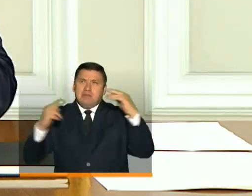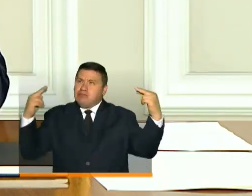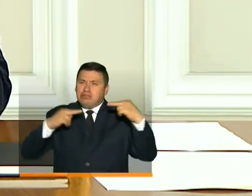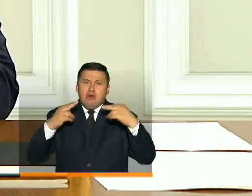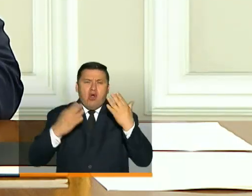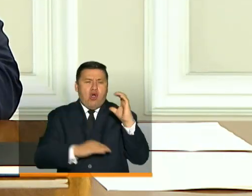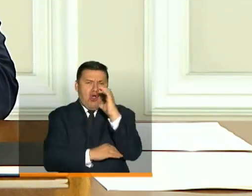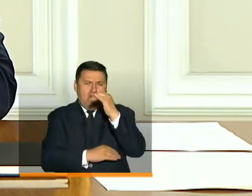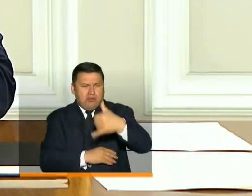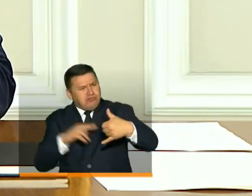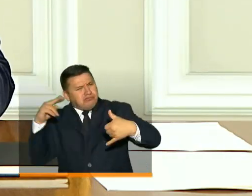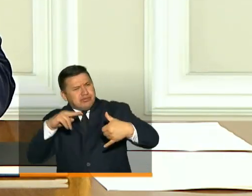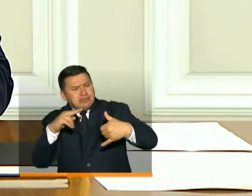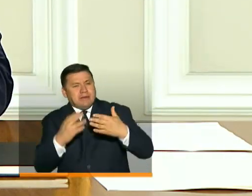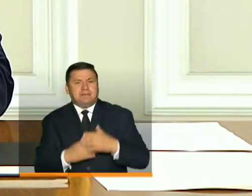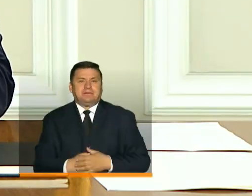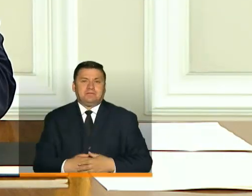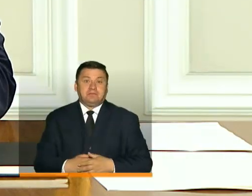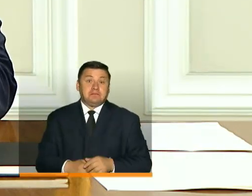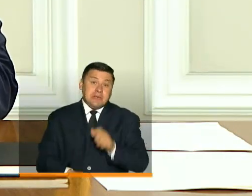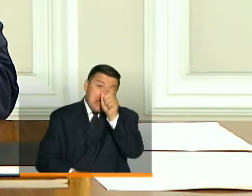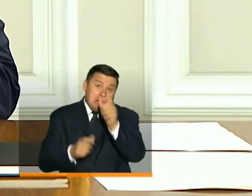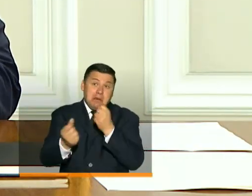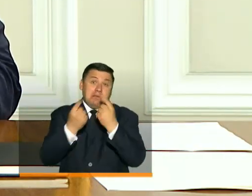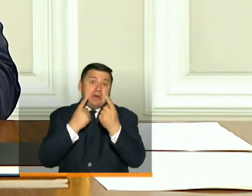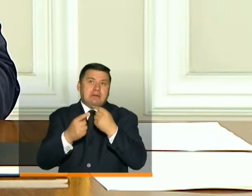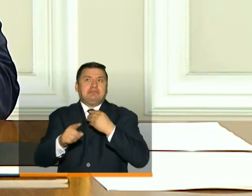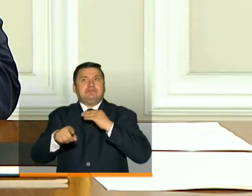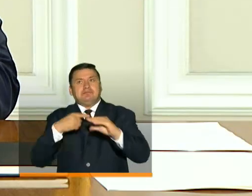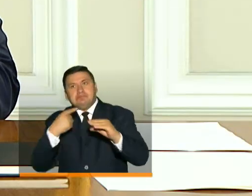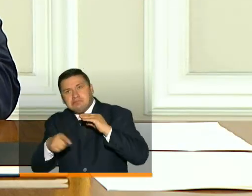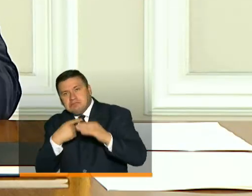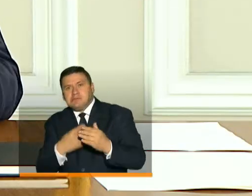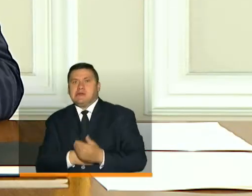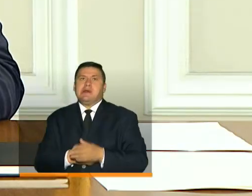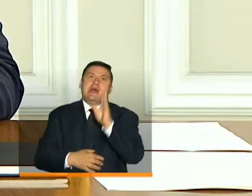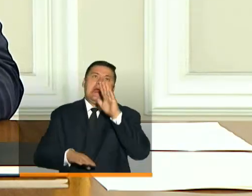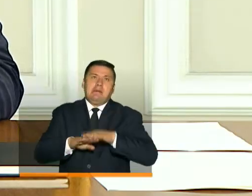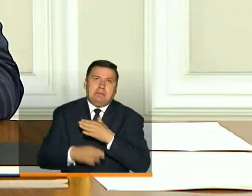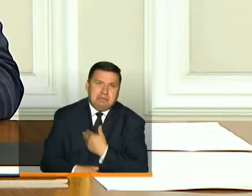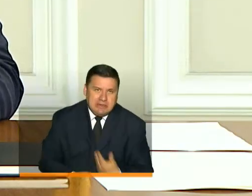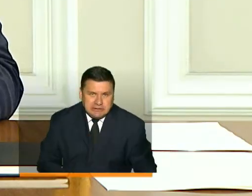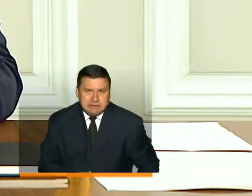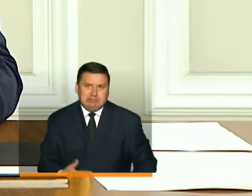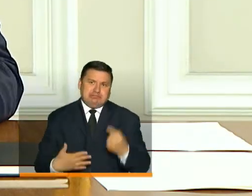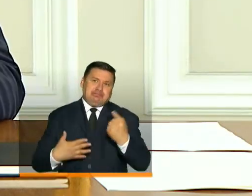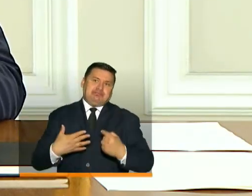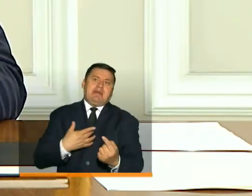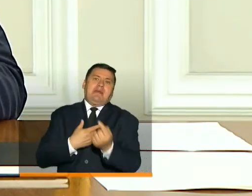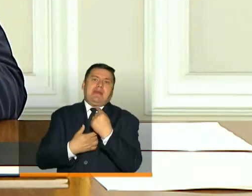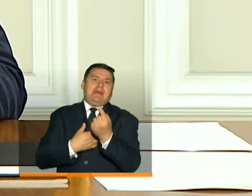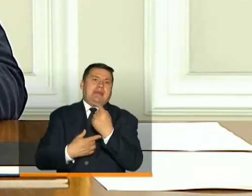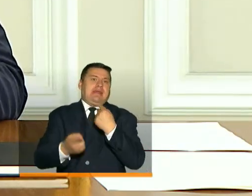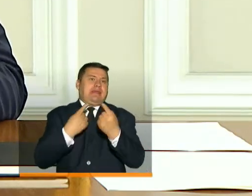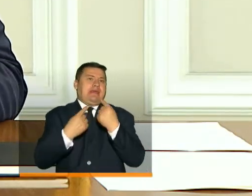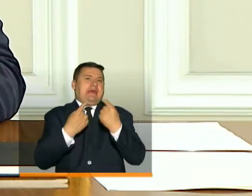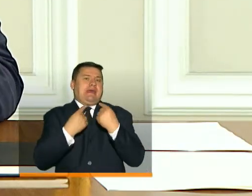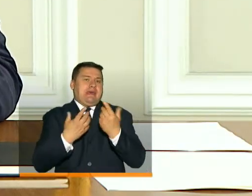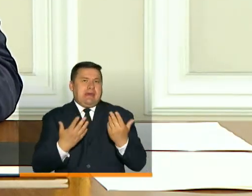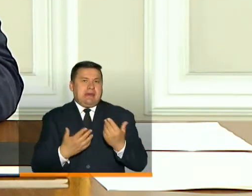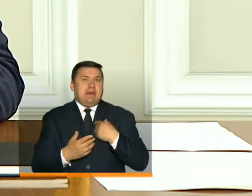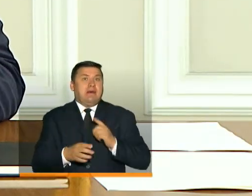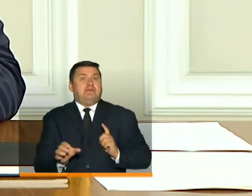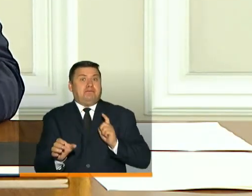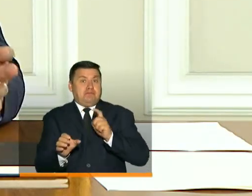yo quisiera empezar por lo siguiente. Muchas personas nos escriben, nos dicen: presidente, es que estamos en este momento